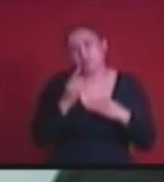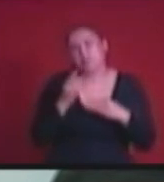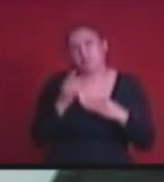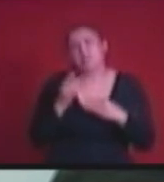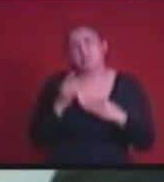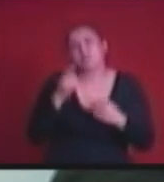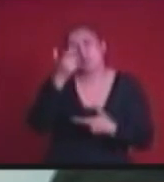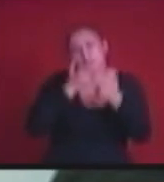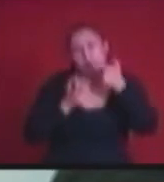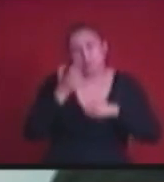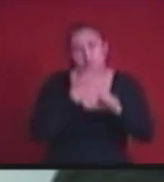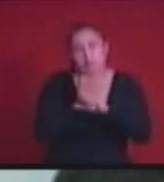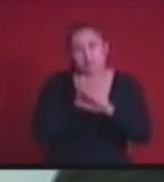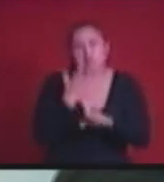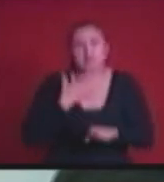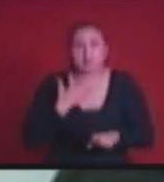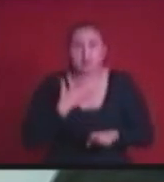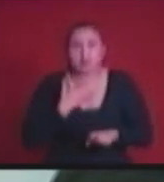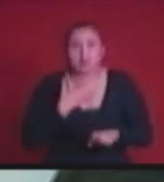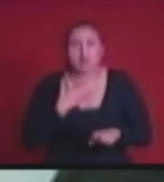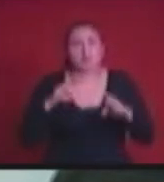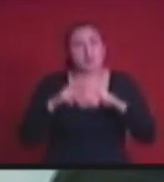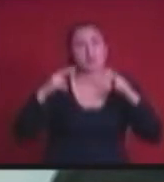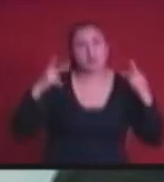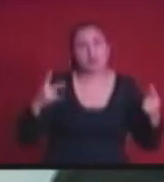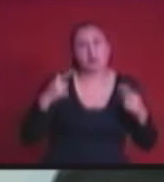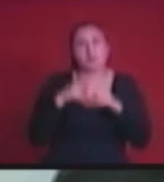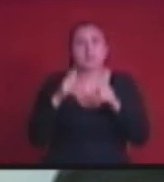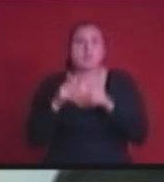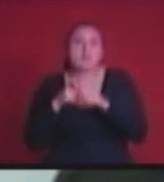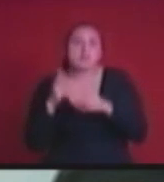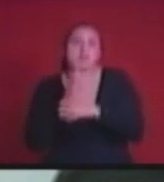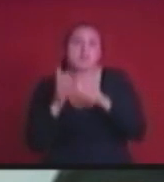recursos de las instituciones del Estado, hemos logrado romper con paradigmas